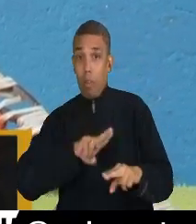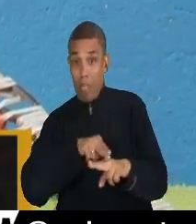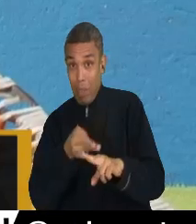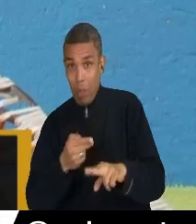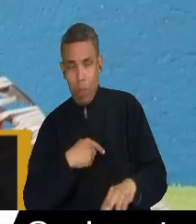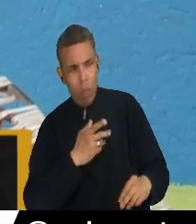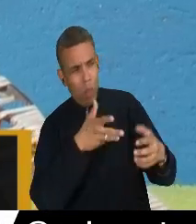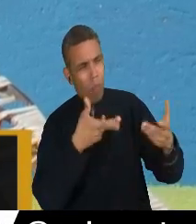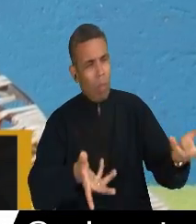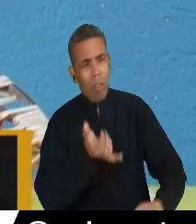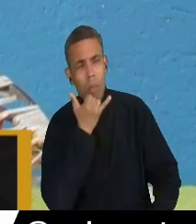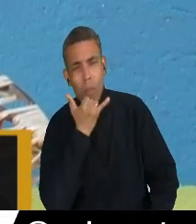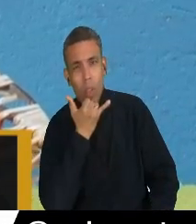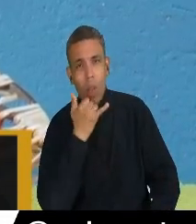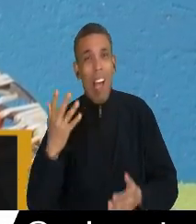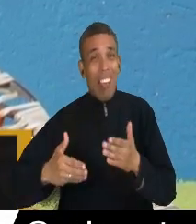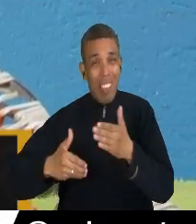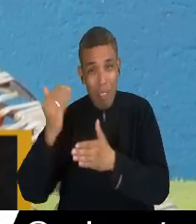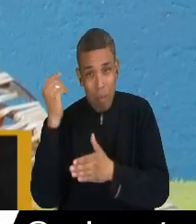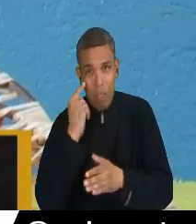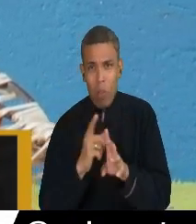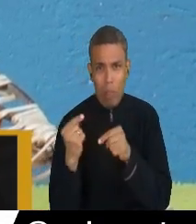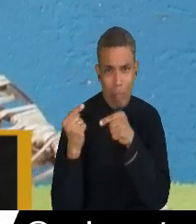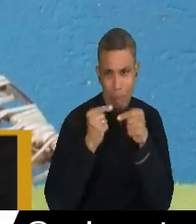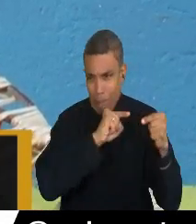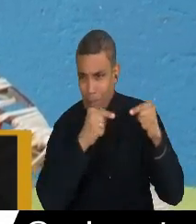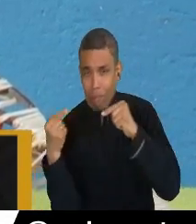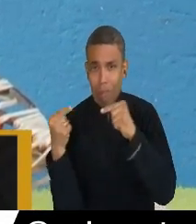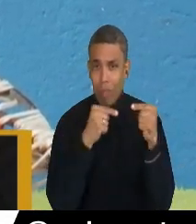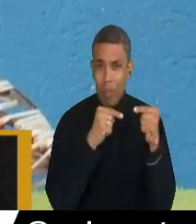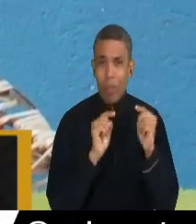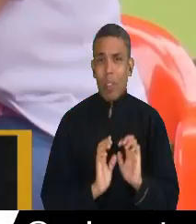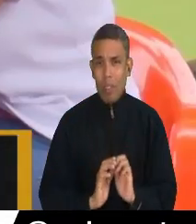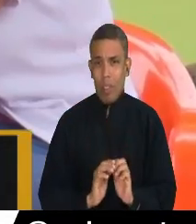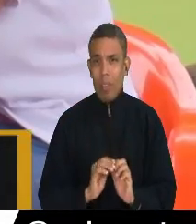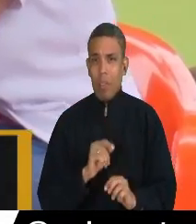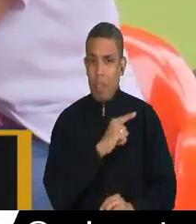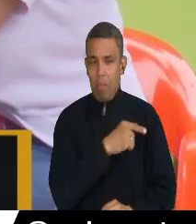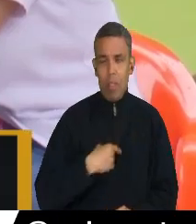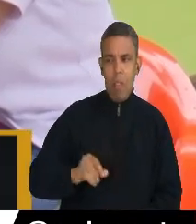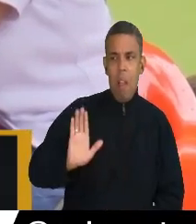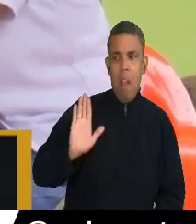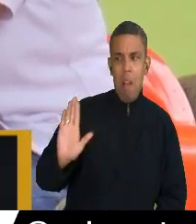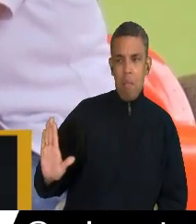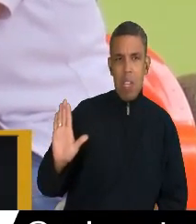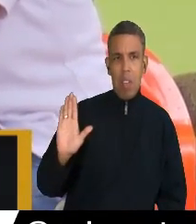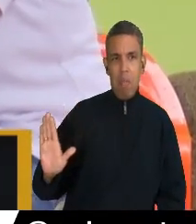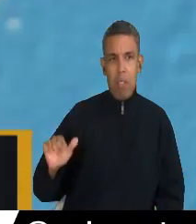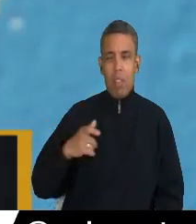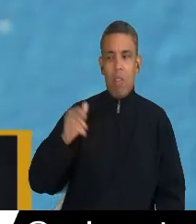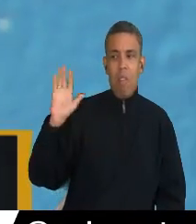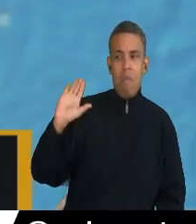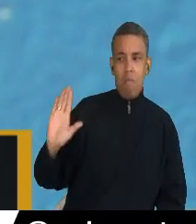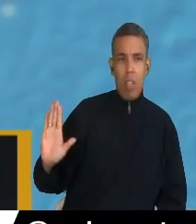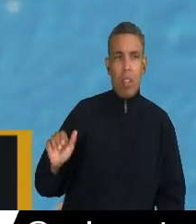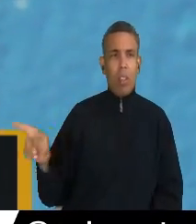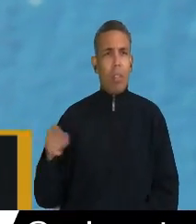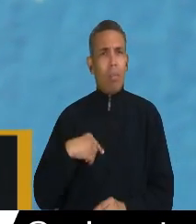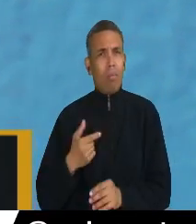los dueños y todo del establecimiento, eso lo evitaron, y desde ahí quedó casada. Describen a la persona fallecida como un joven humilde